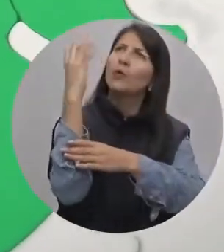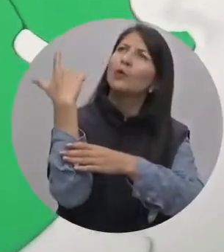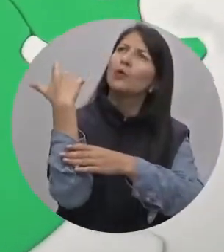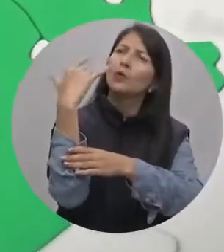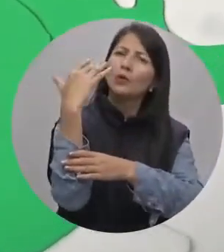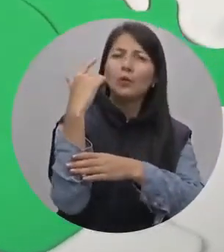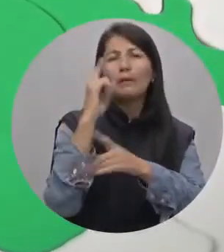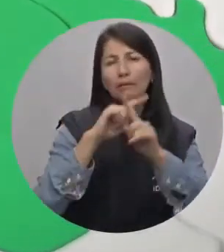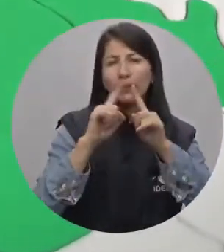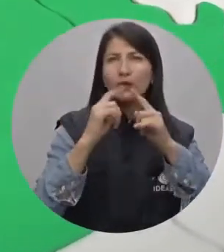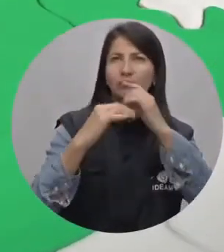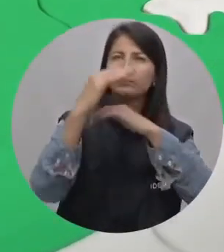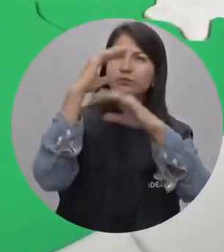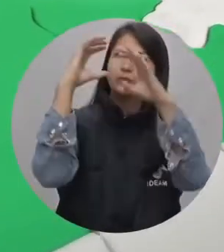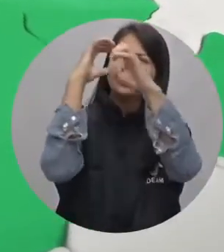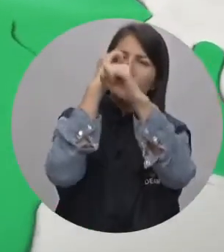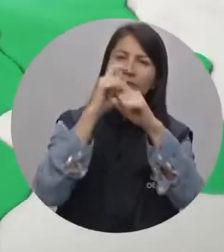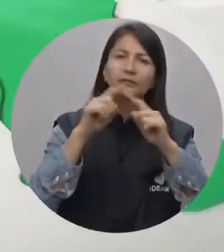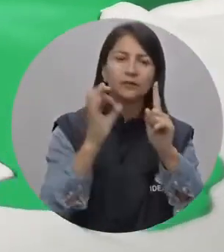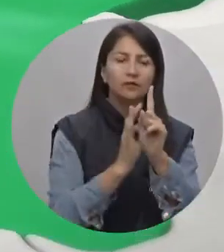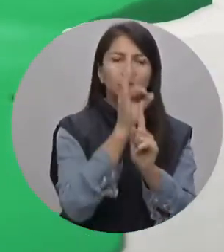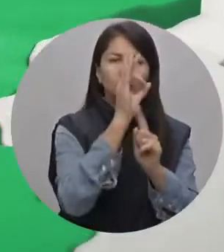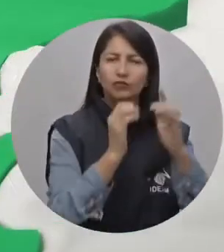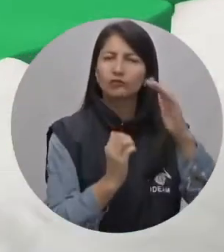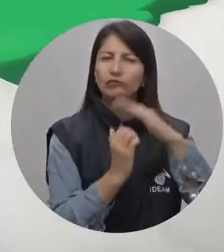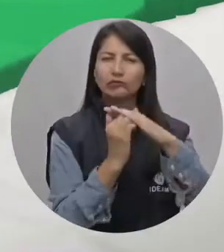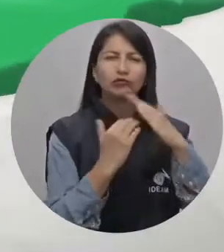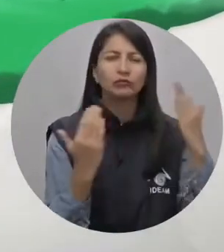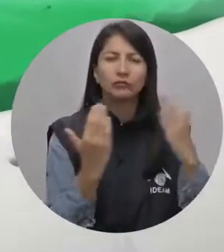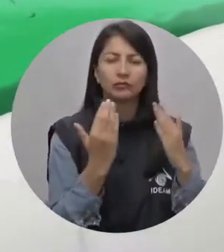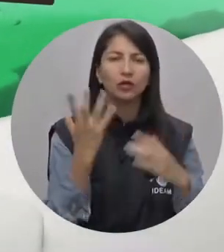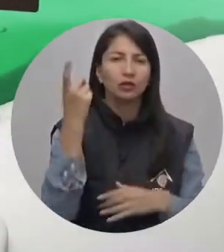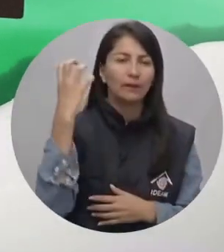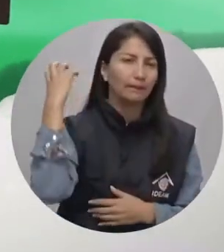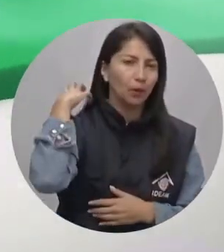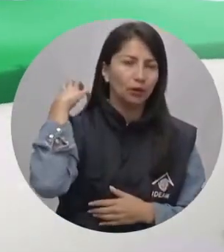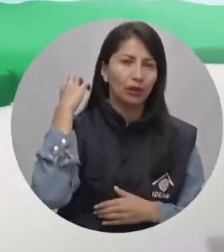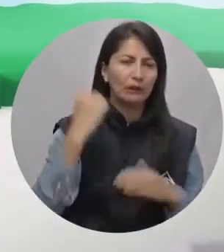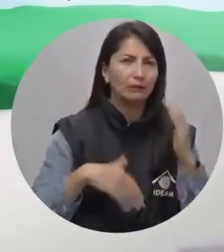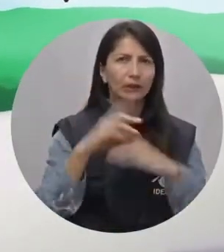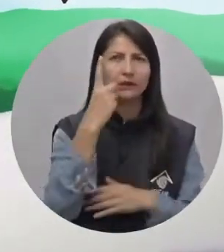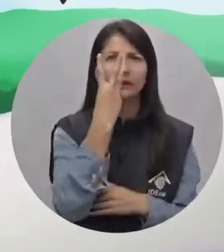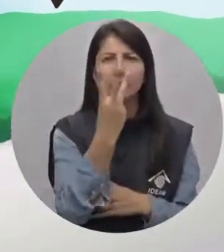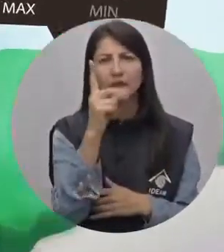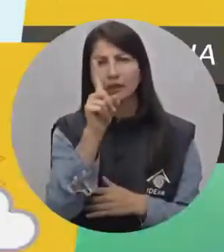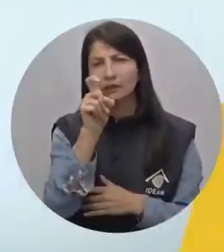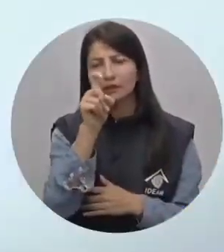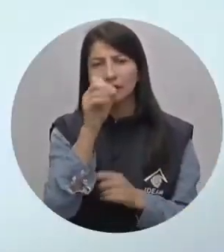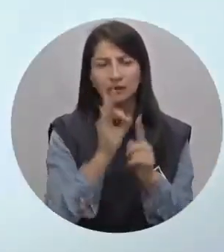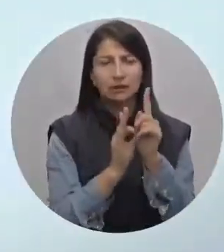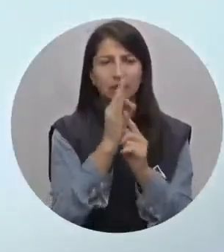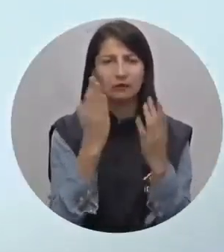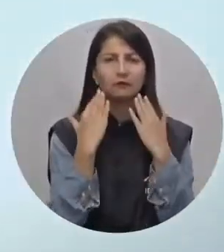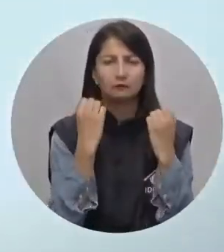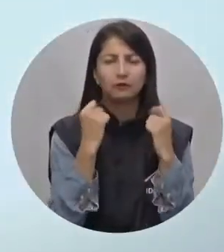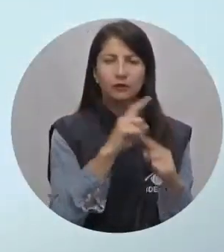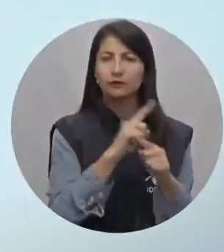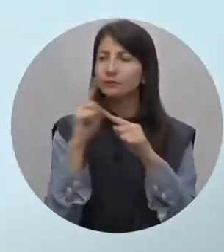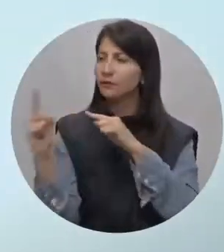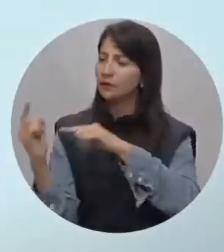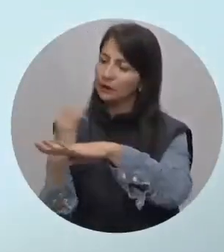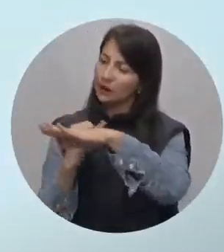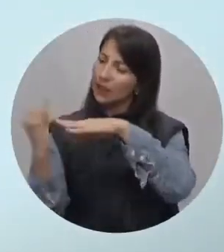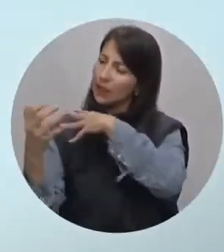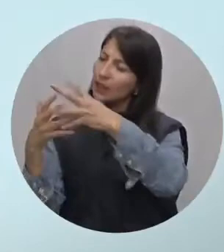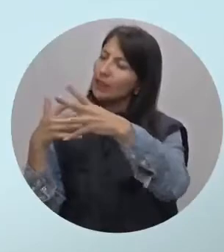Bolívar, Córdoba y la Sierra Nevada de Santa Marta. El resto de la región se prevé con más sol y altas temperaturas. Para